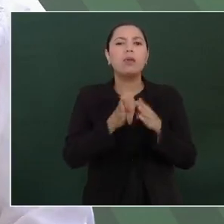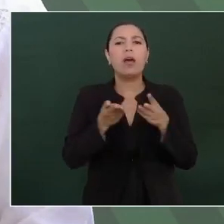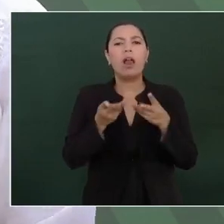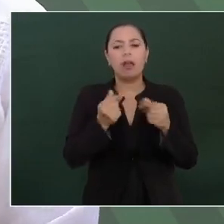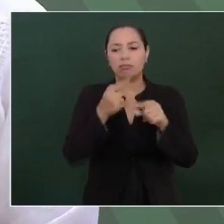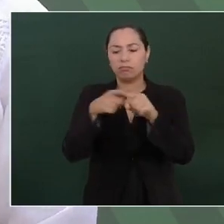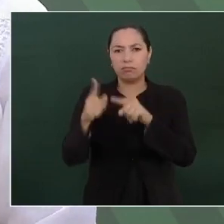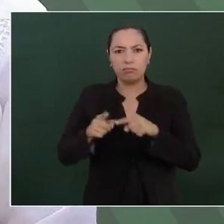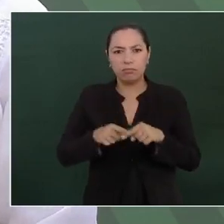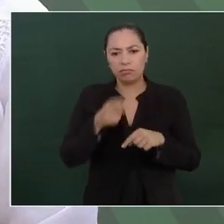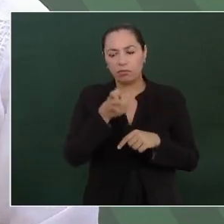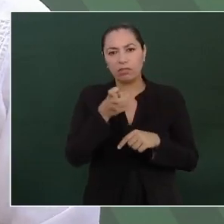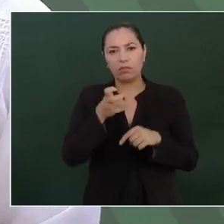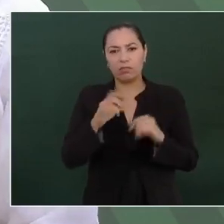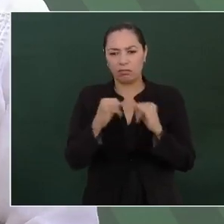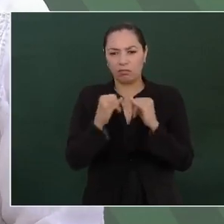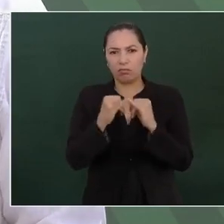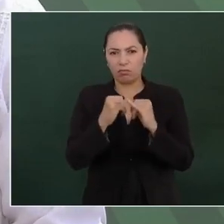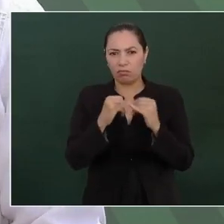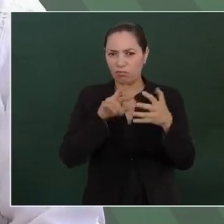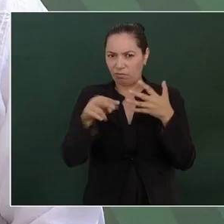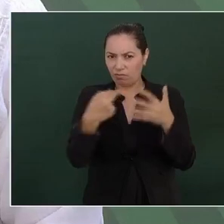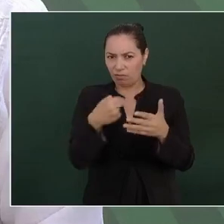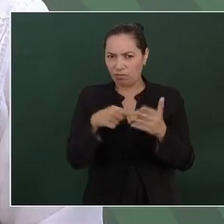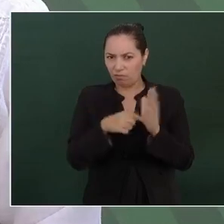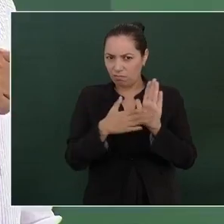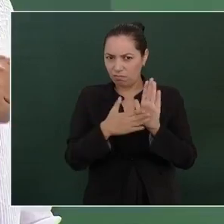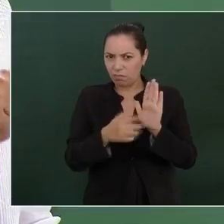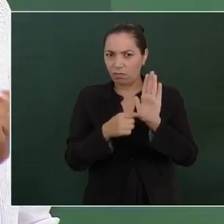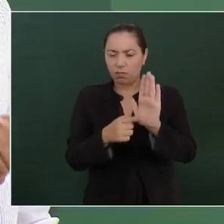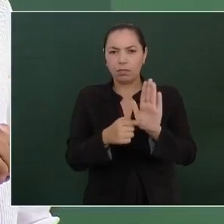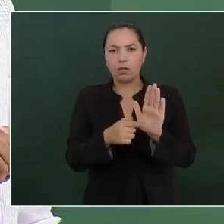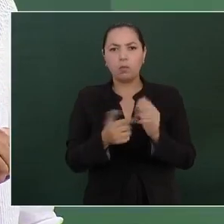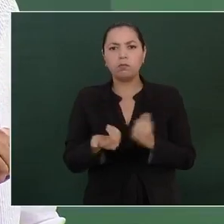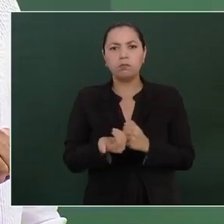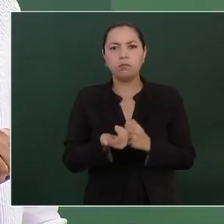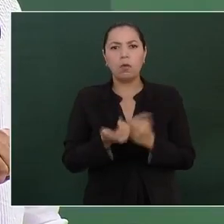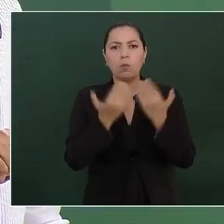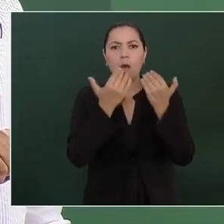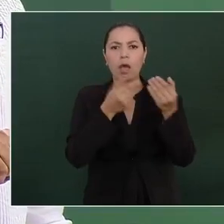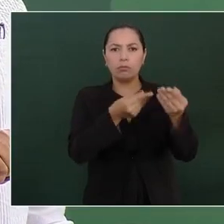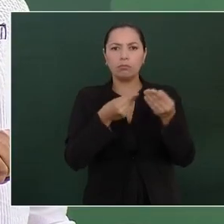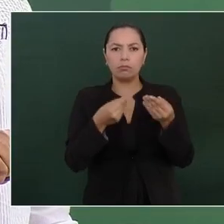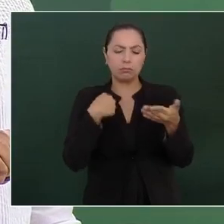de Transparencia y no entregaban información.